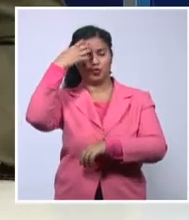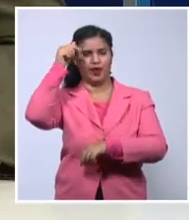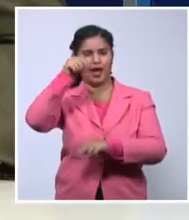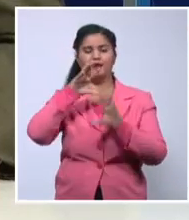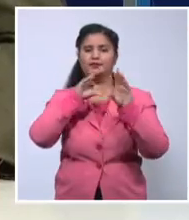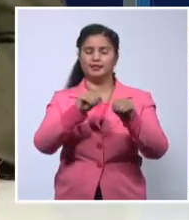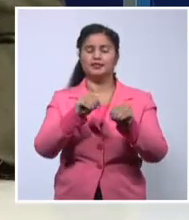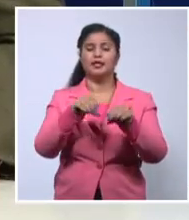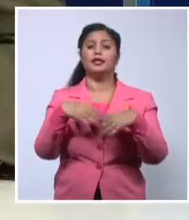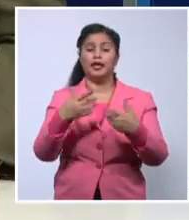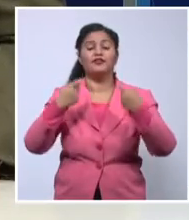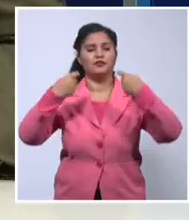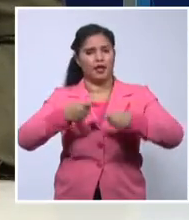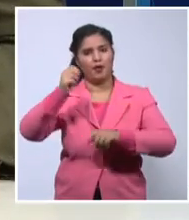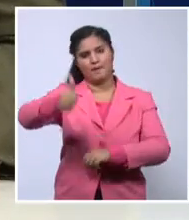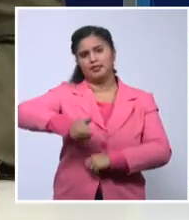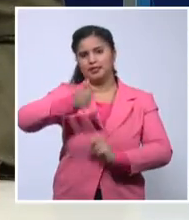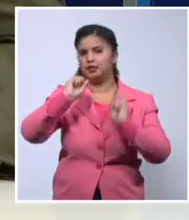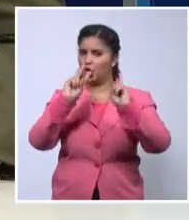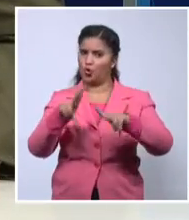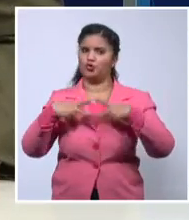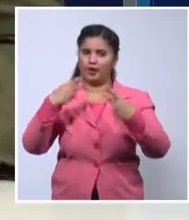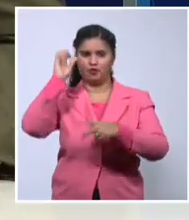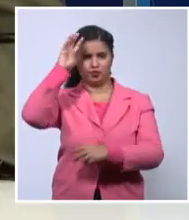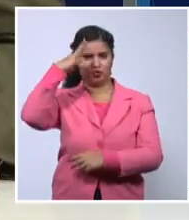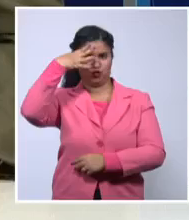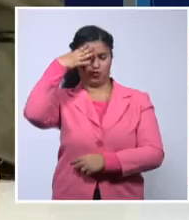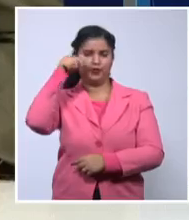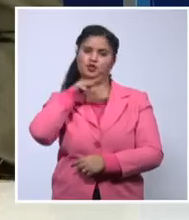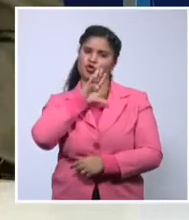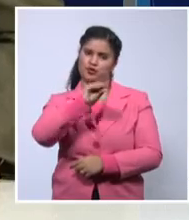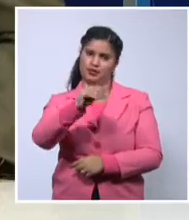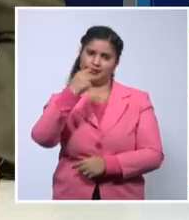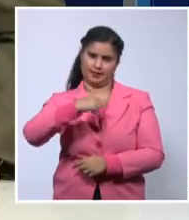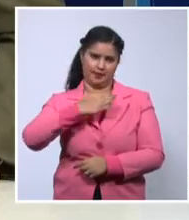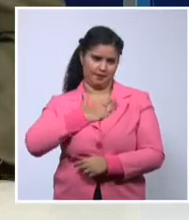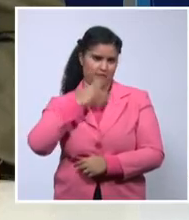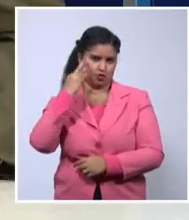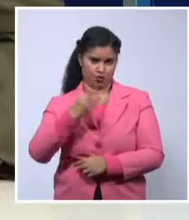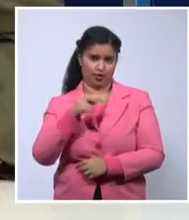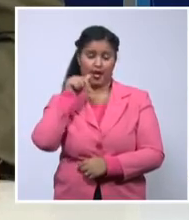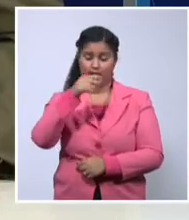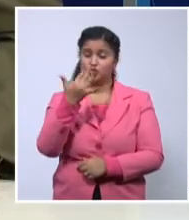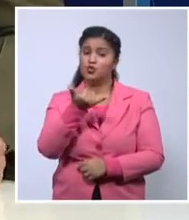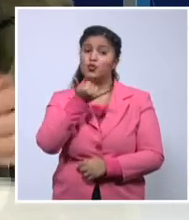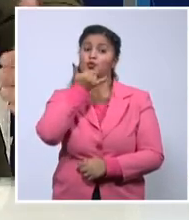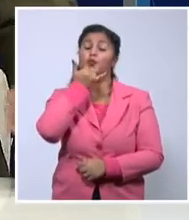él ve. Estos sectores apostaron demasiado al error y ese error ha condicionado su